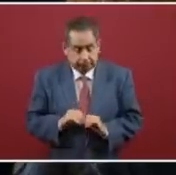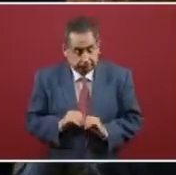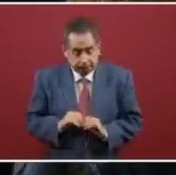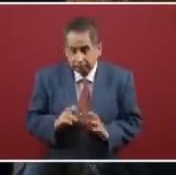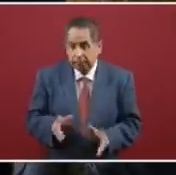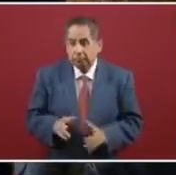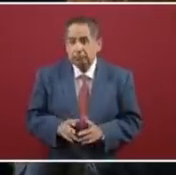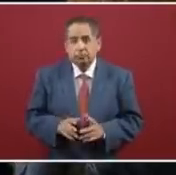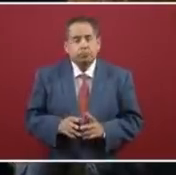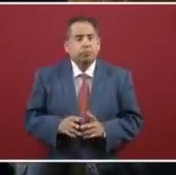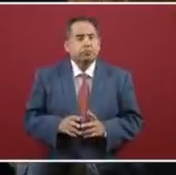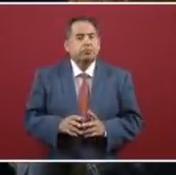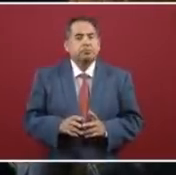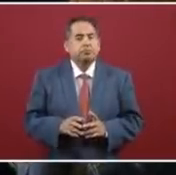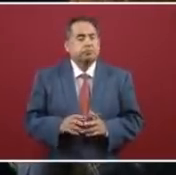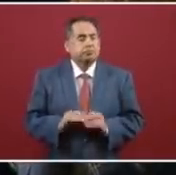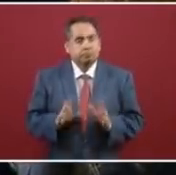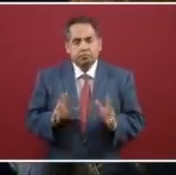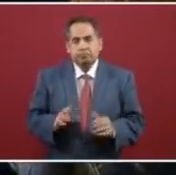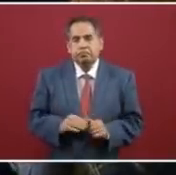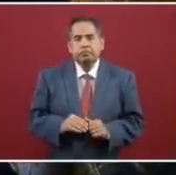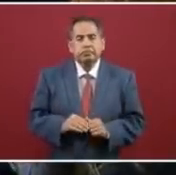tienen este